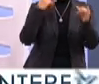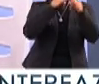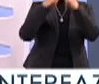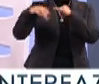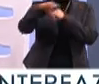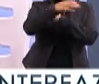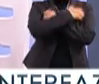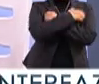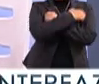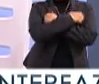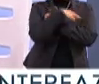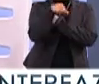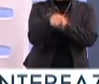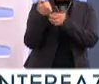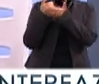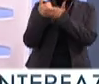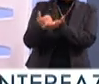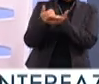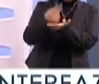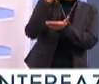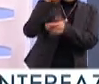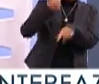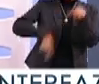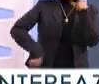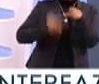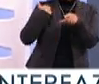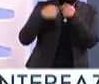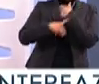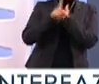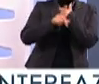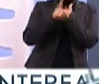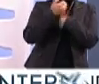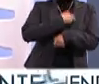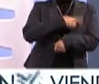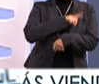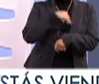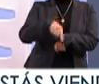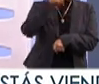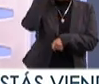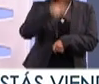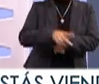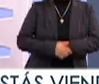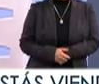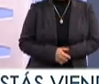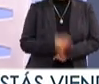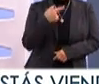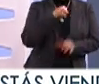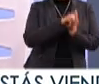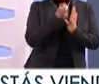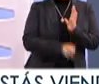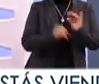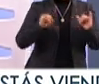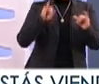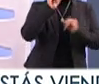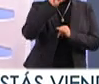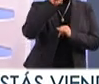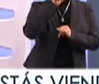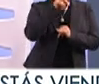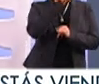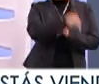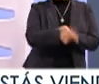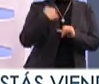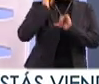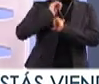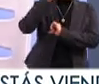instituciones educativas colaboran para combatir los grandes problemas de salud de nuestro país es el caso del Instituto Politécnico Nacional